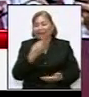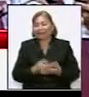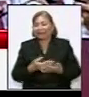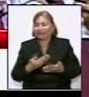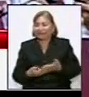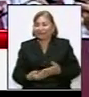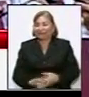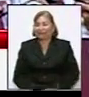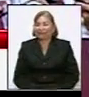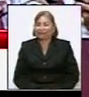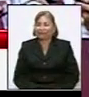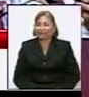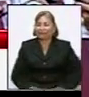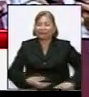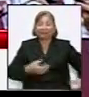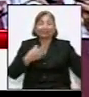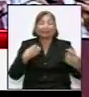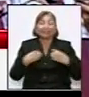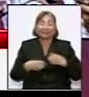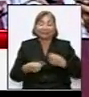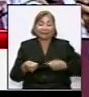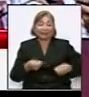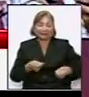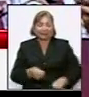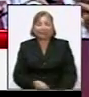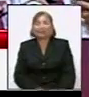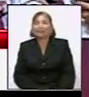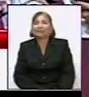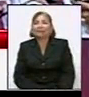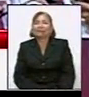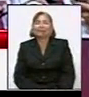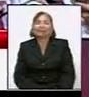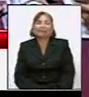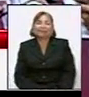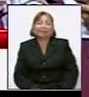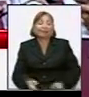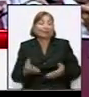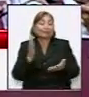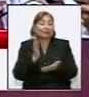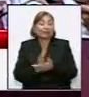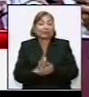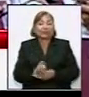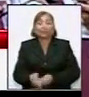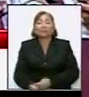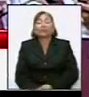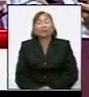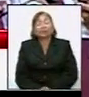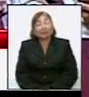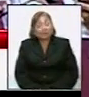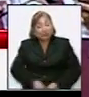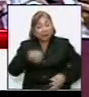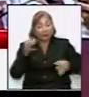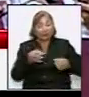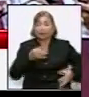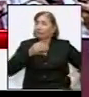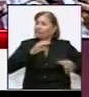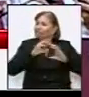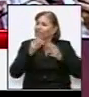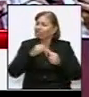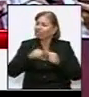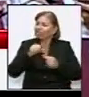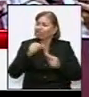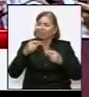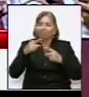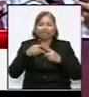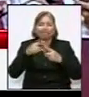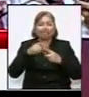el ejercicio de la abogacía no debe hacerlo utiliza sido condenados con los socios cuyo alquiler por los mismos que involucra hasta el terrorismo